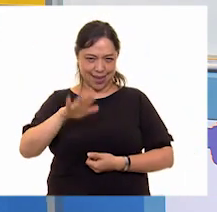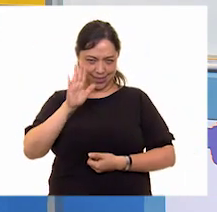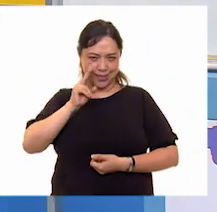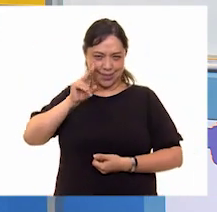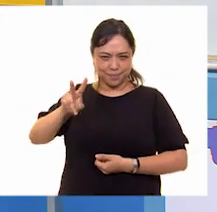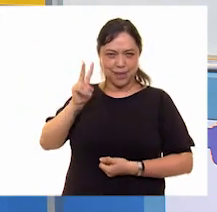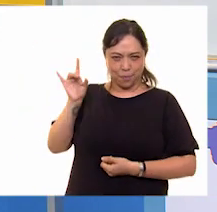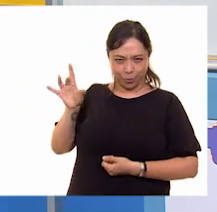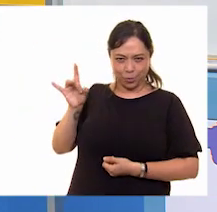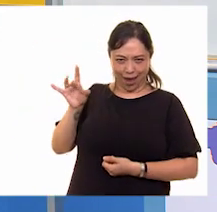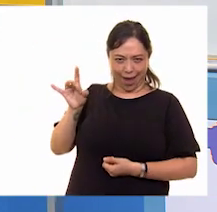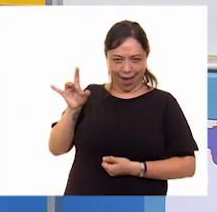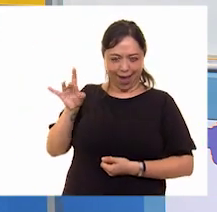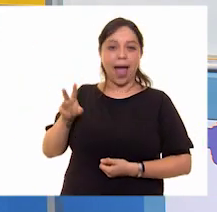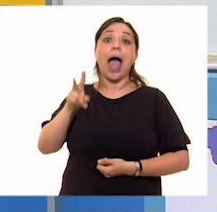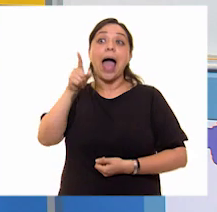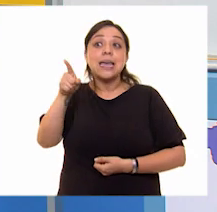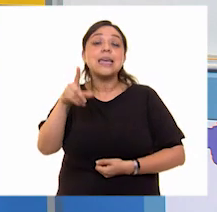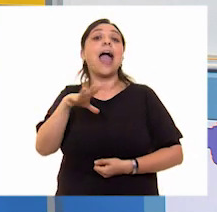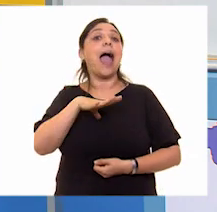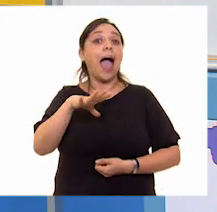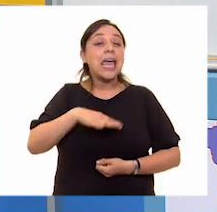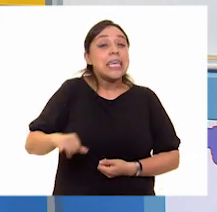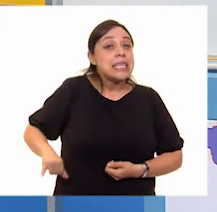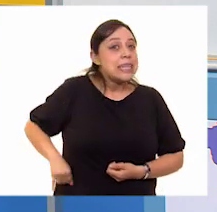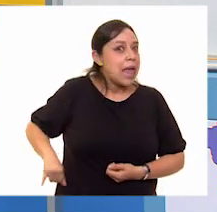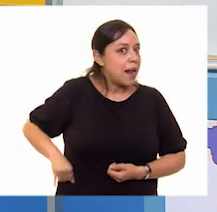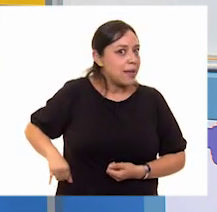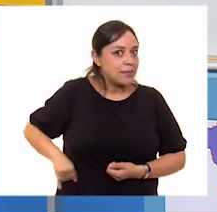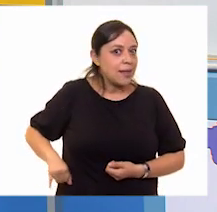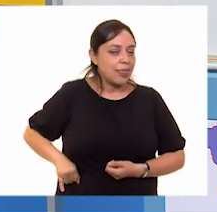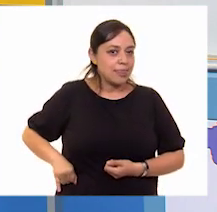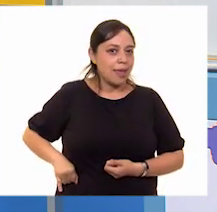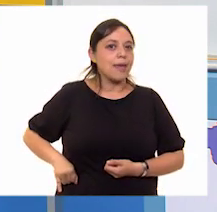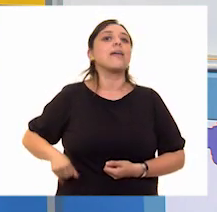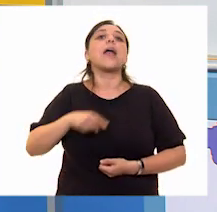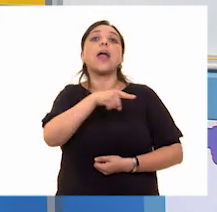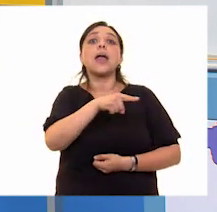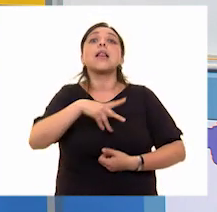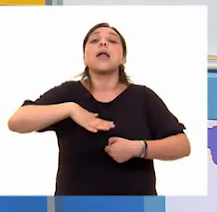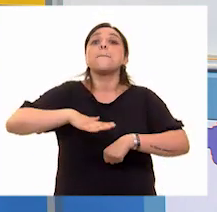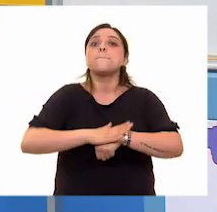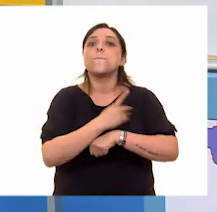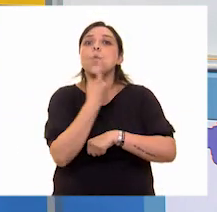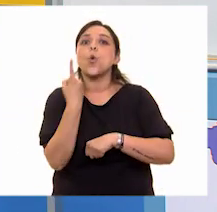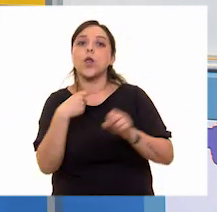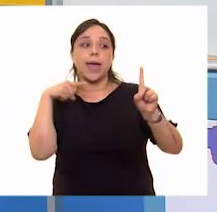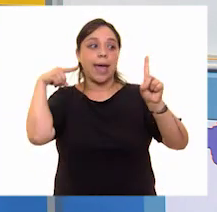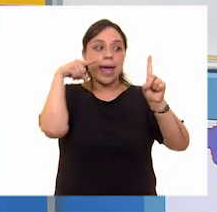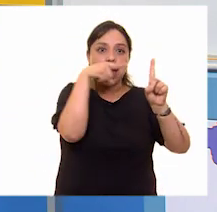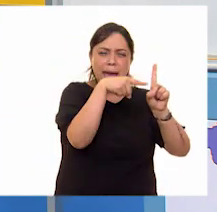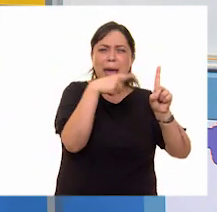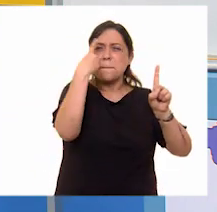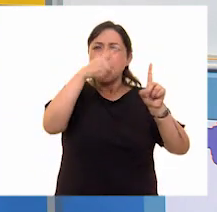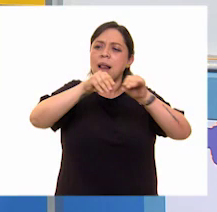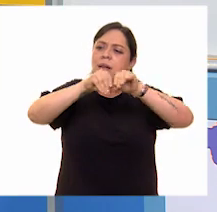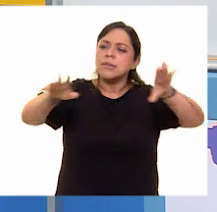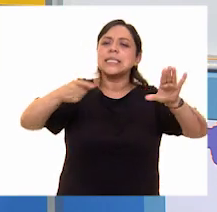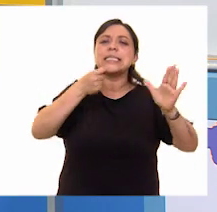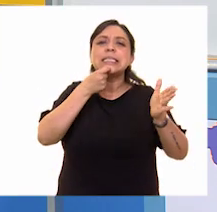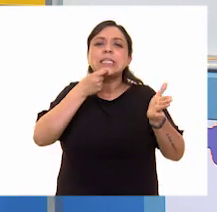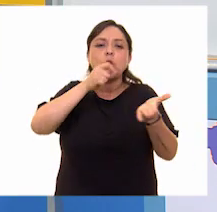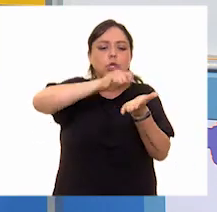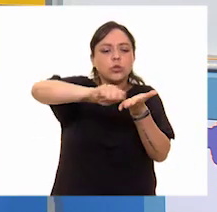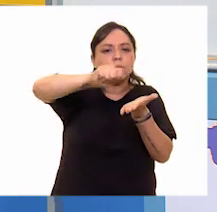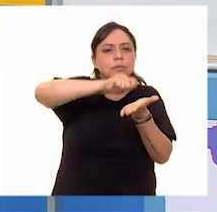anteriormente. Verán que tiene un dato muy interesante sobre el por qué Francisco Hinojosa escribe para niñas y niños